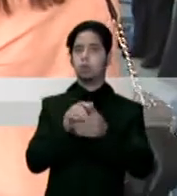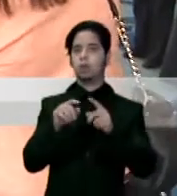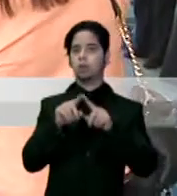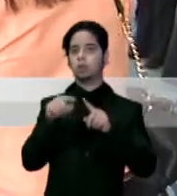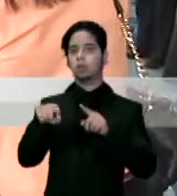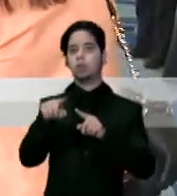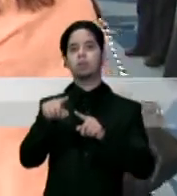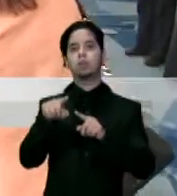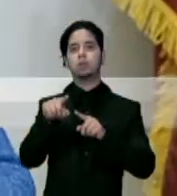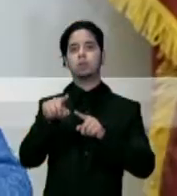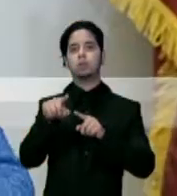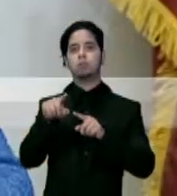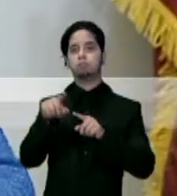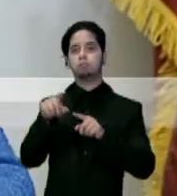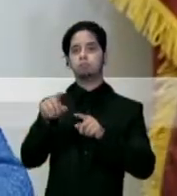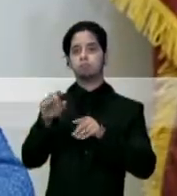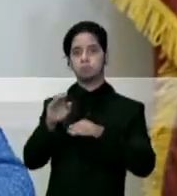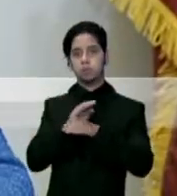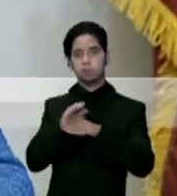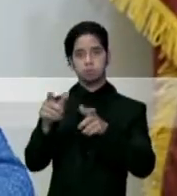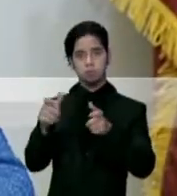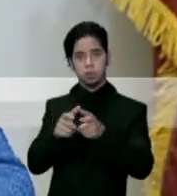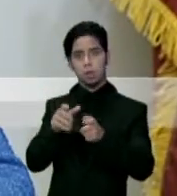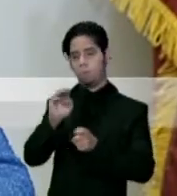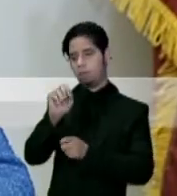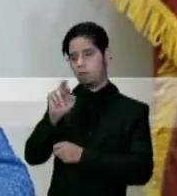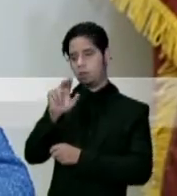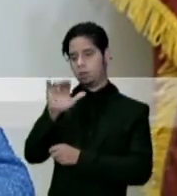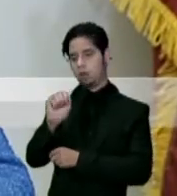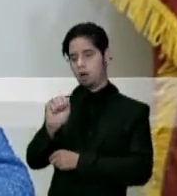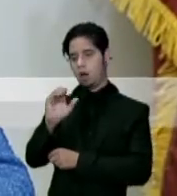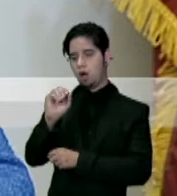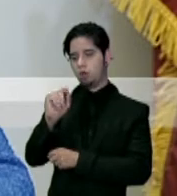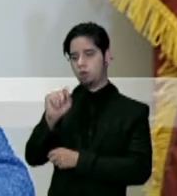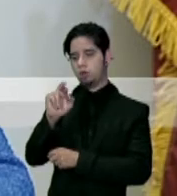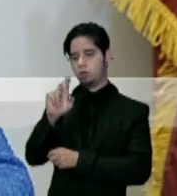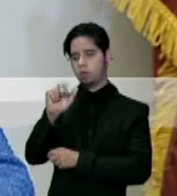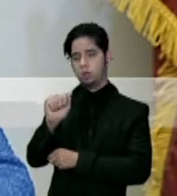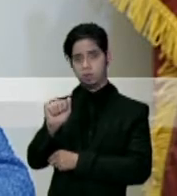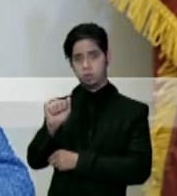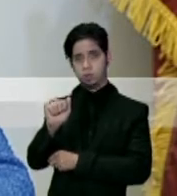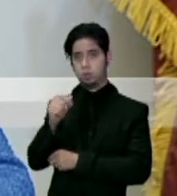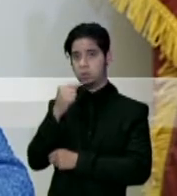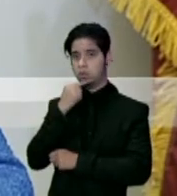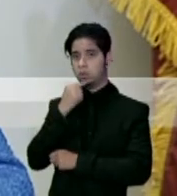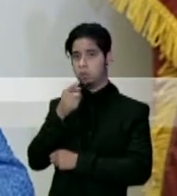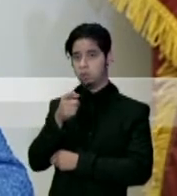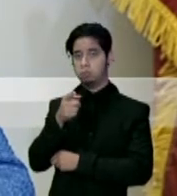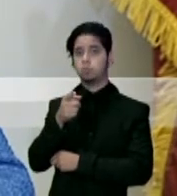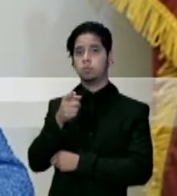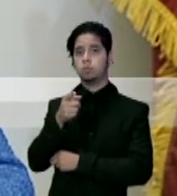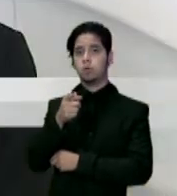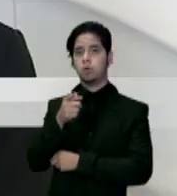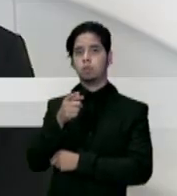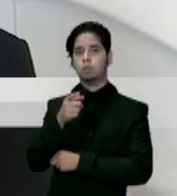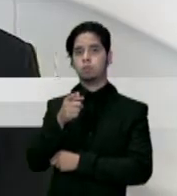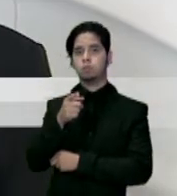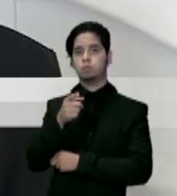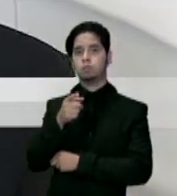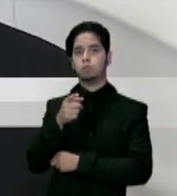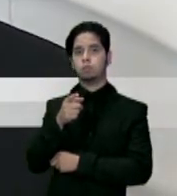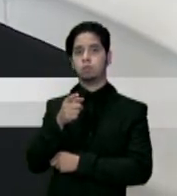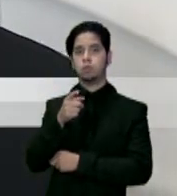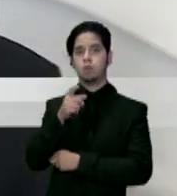Pequeños Negocios de los Estados Unidos, María Contreras, quien anunció a la base Roosevelt Road de Ceiba como un Hobson. Bueno, Hobson